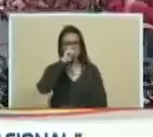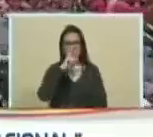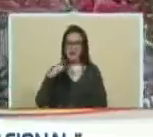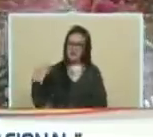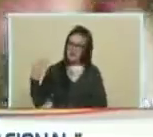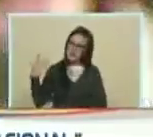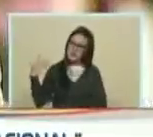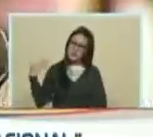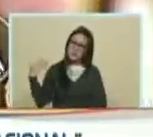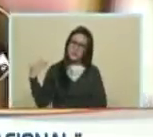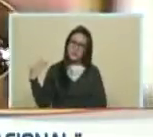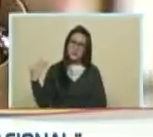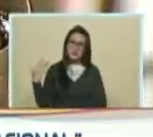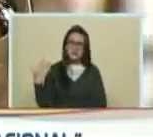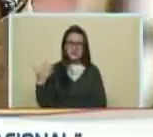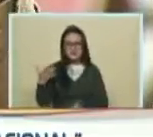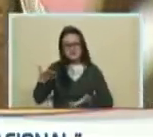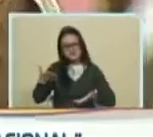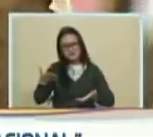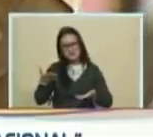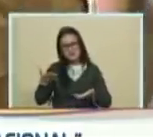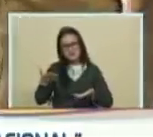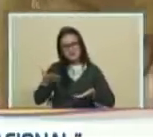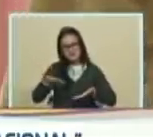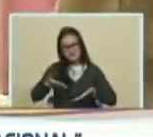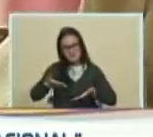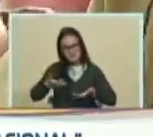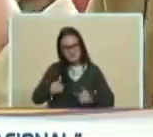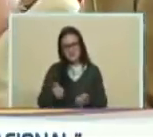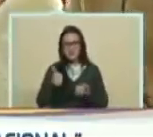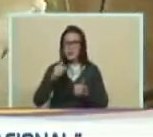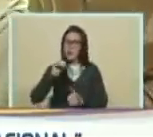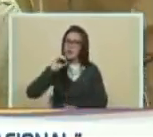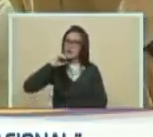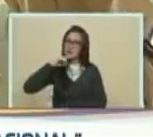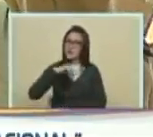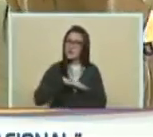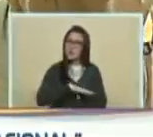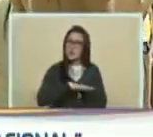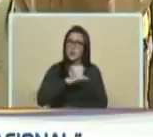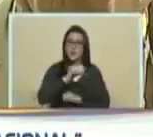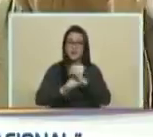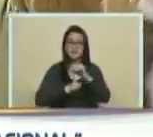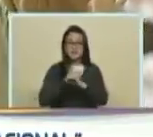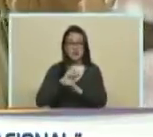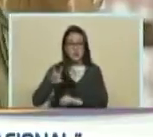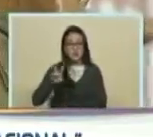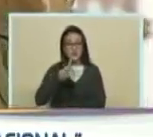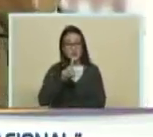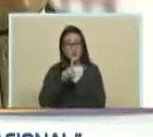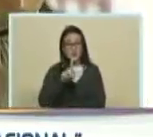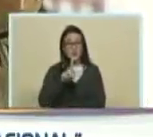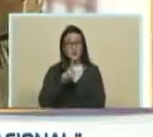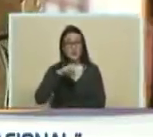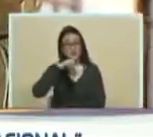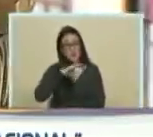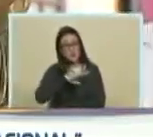26 años de la gesta histórica que abrió el camino del siglo XXI para